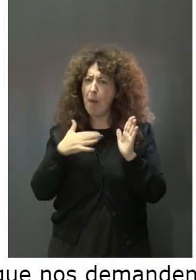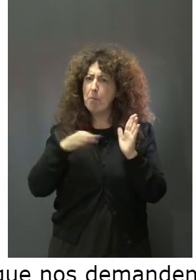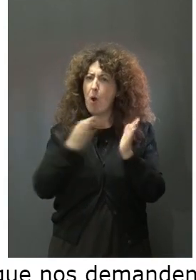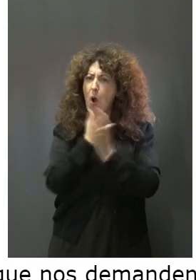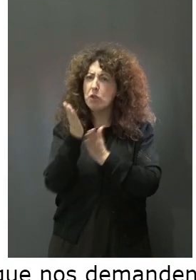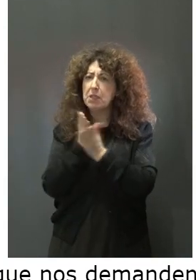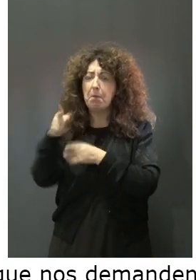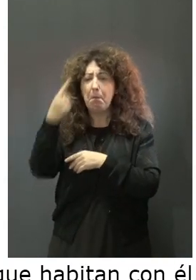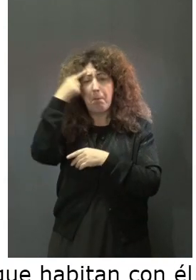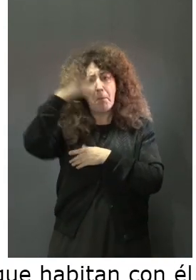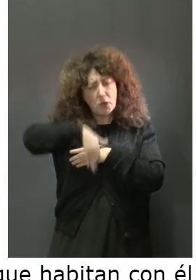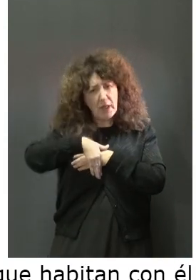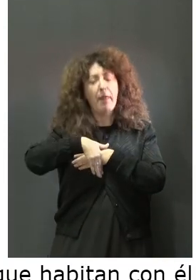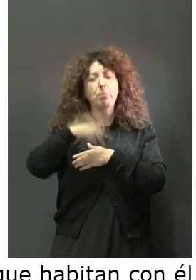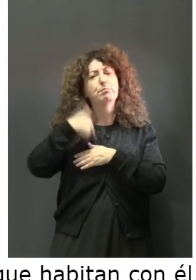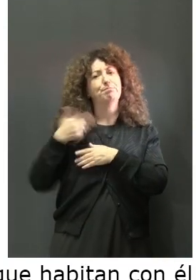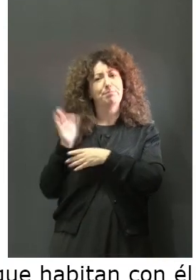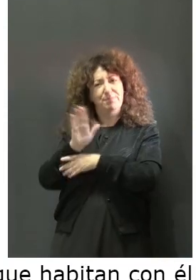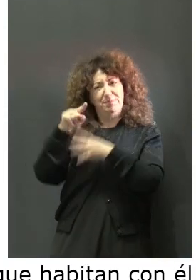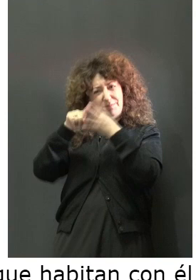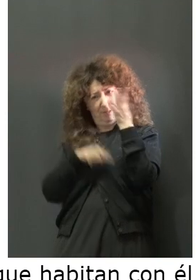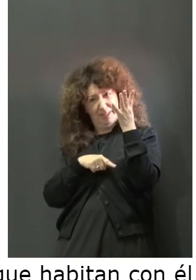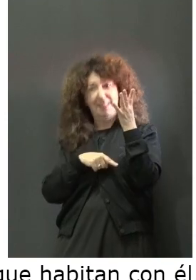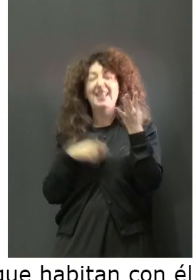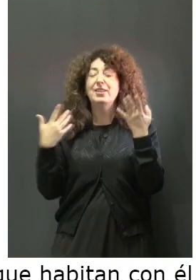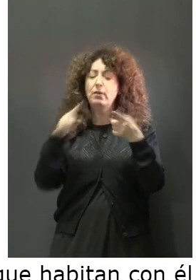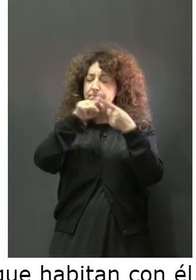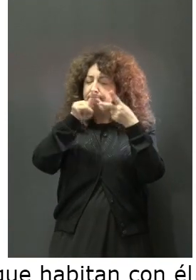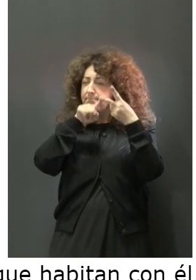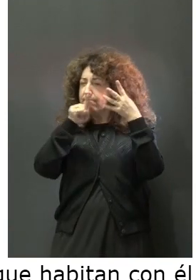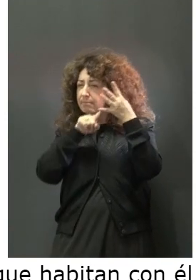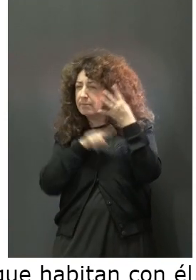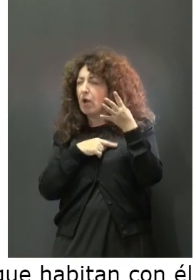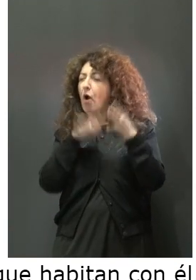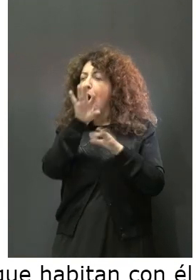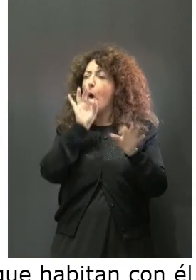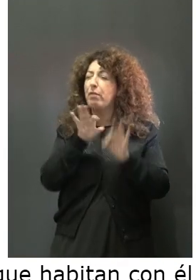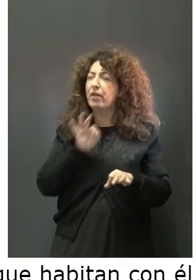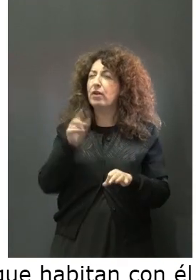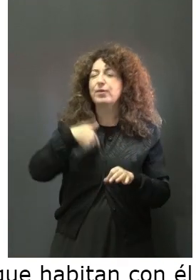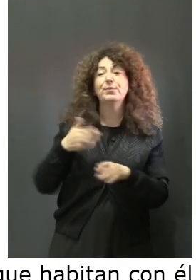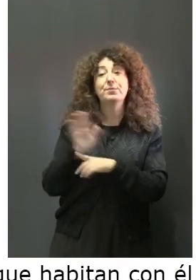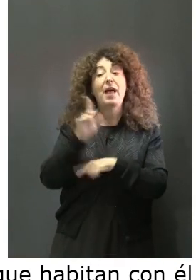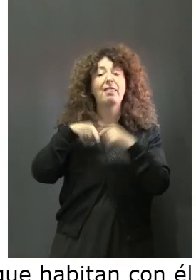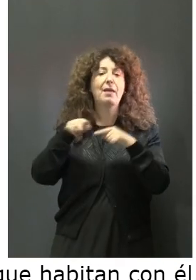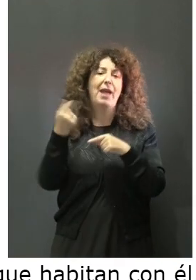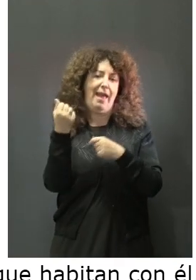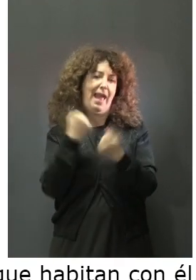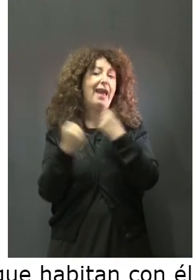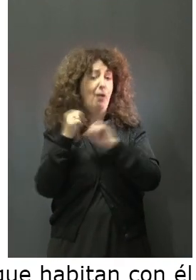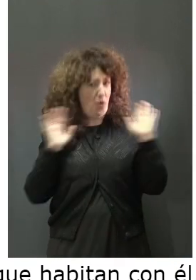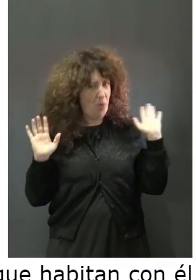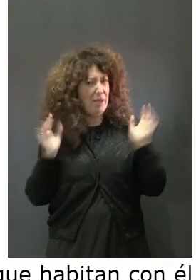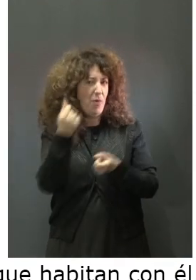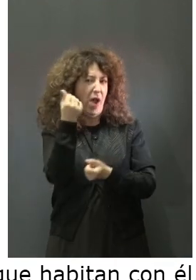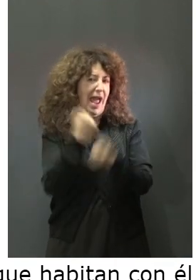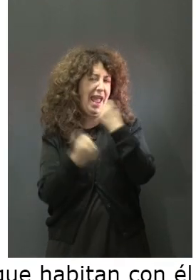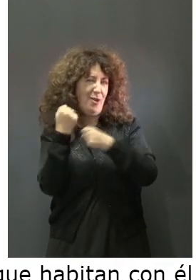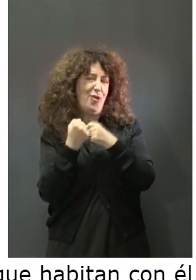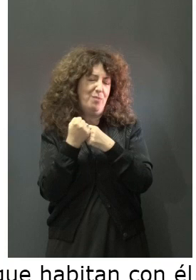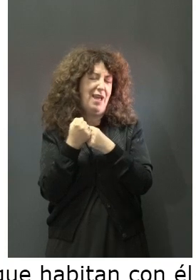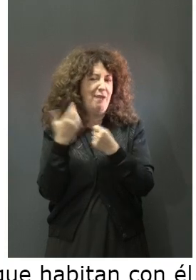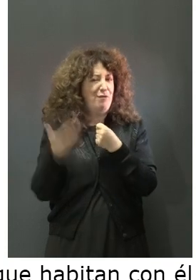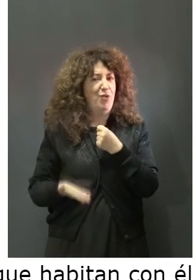entonces, mediante esas opciones, nosotros le hacemos ver que a lo mejor si la economía, que siempre es un factor fundamental, pues no hay